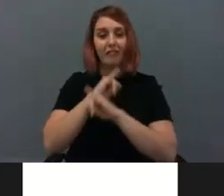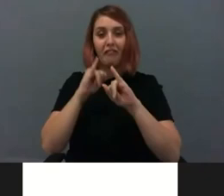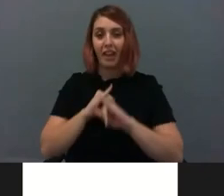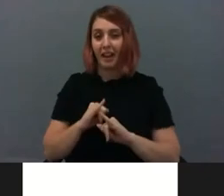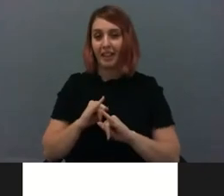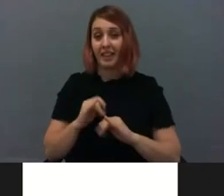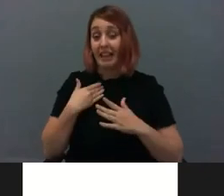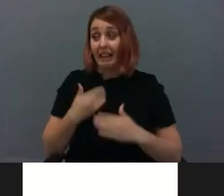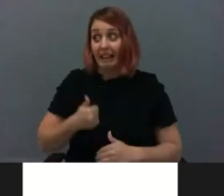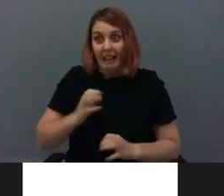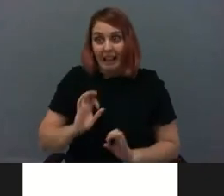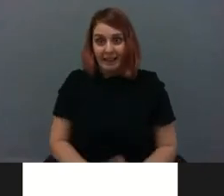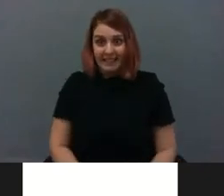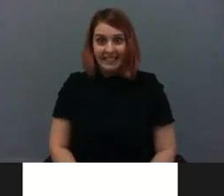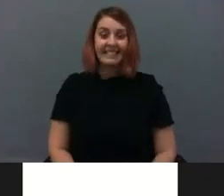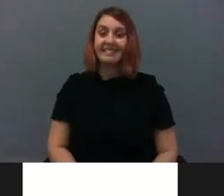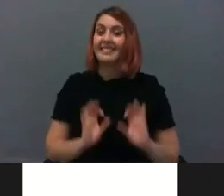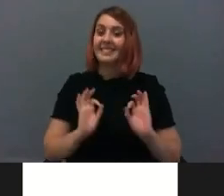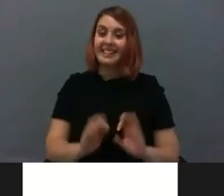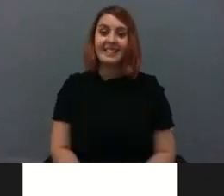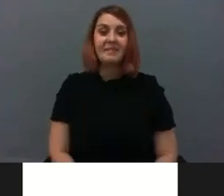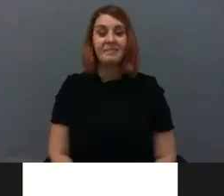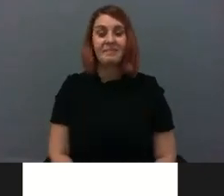y nada más. Eso es todo.